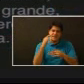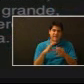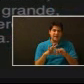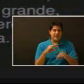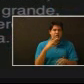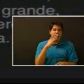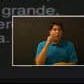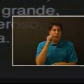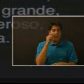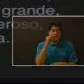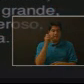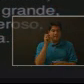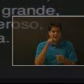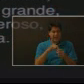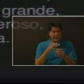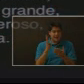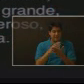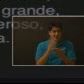recuerda, ¿verdad? Hay